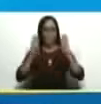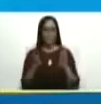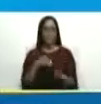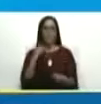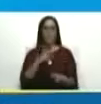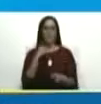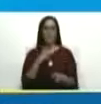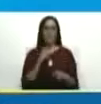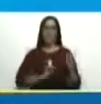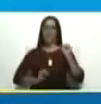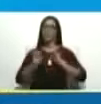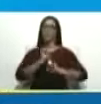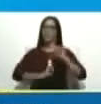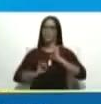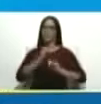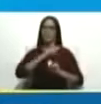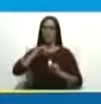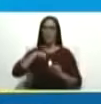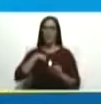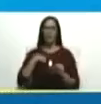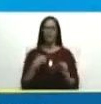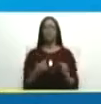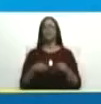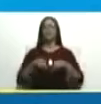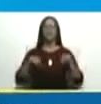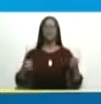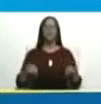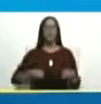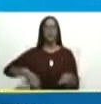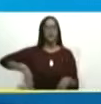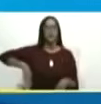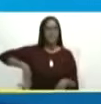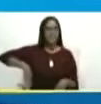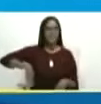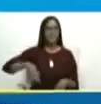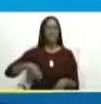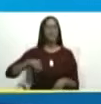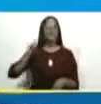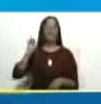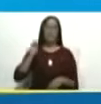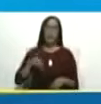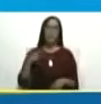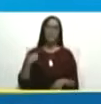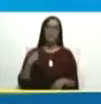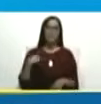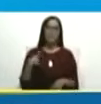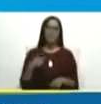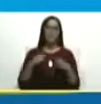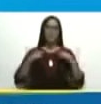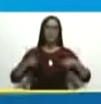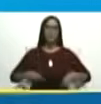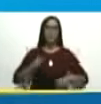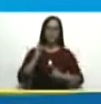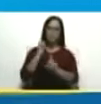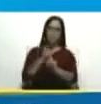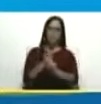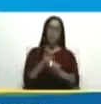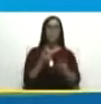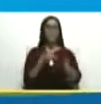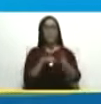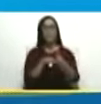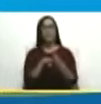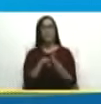defensa de nuestro territorio esequivo, que también tendrá recursos destinados para el